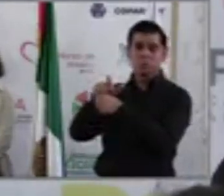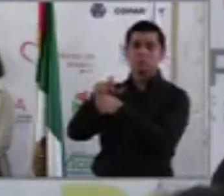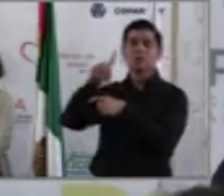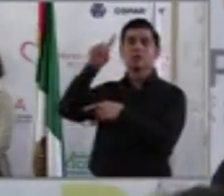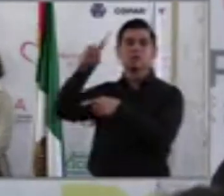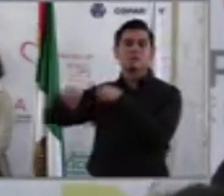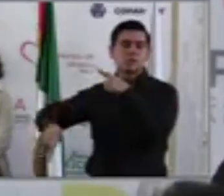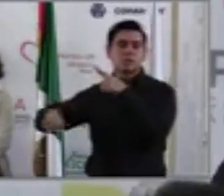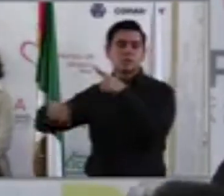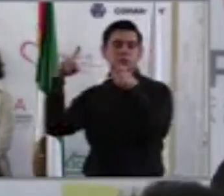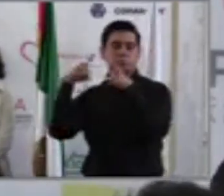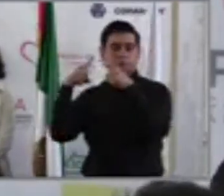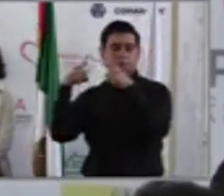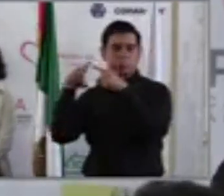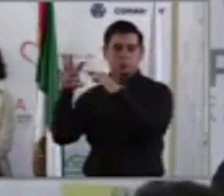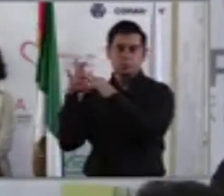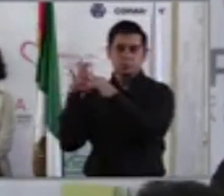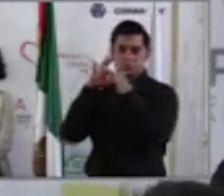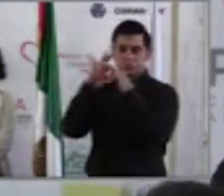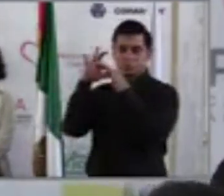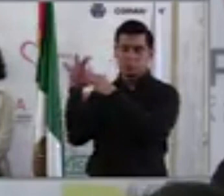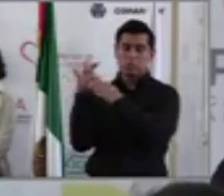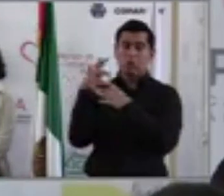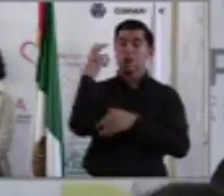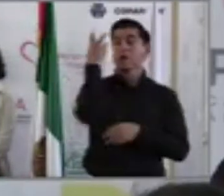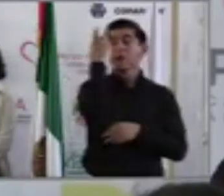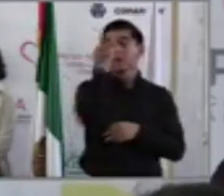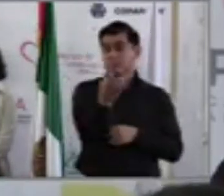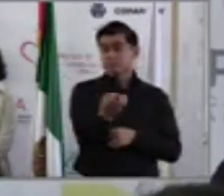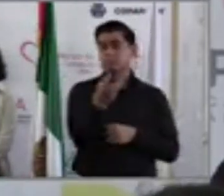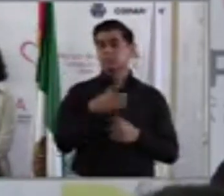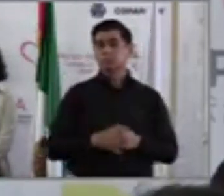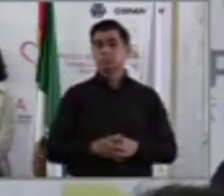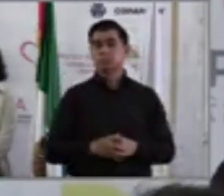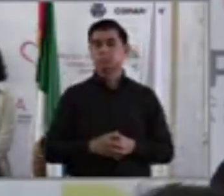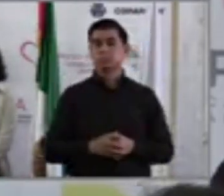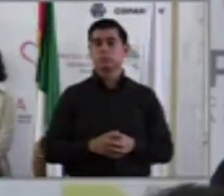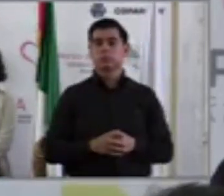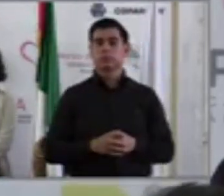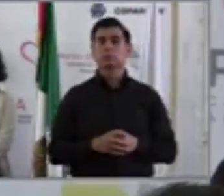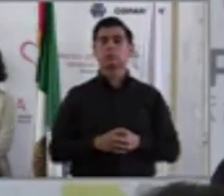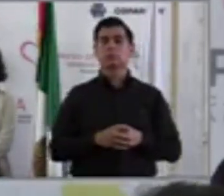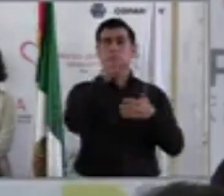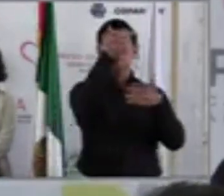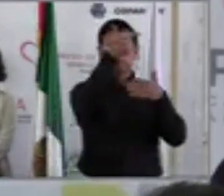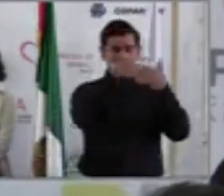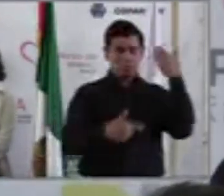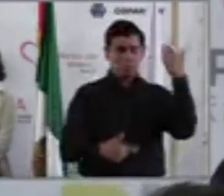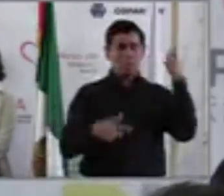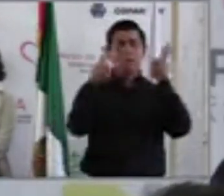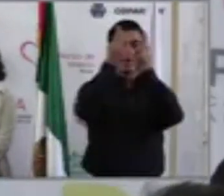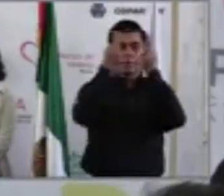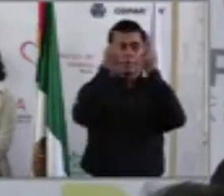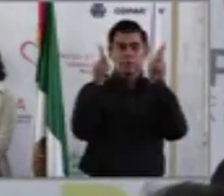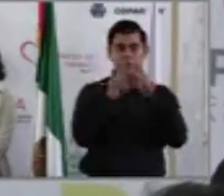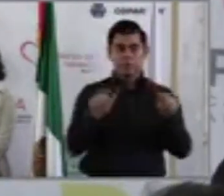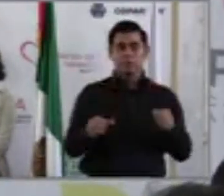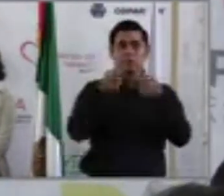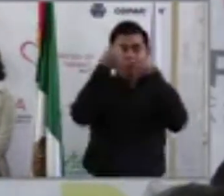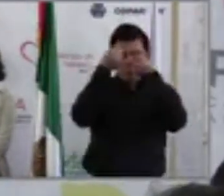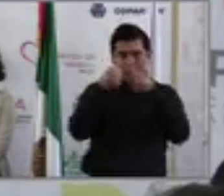iglesias en su conjunto. Precisamente que la agenda de paz y de